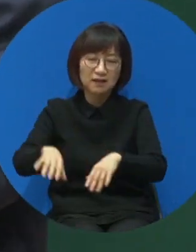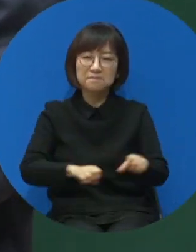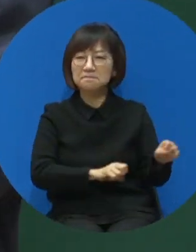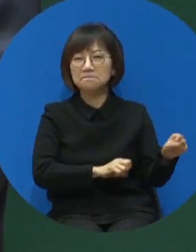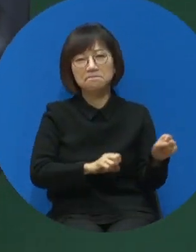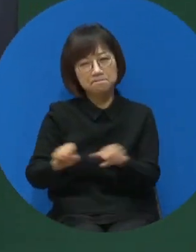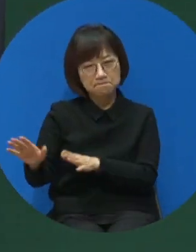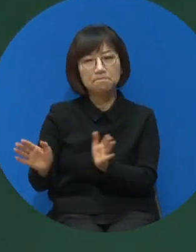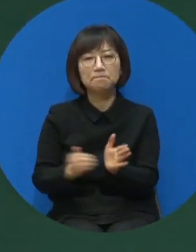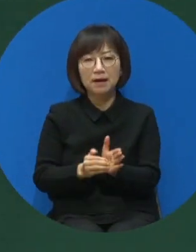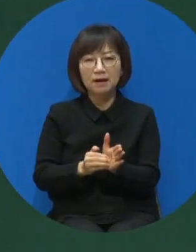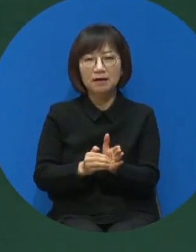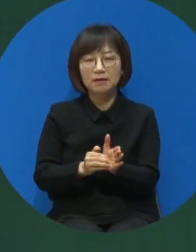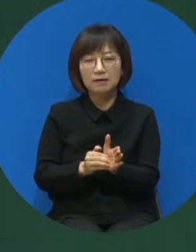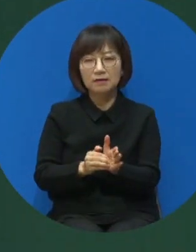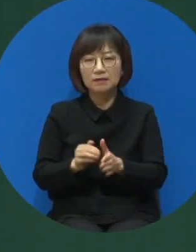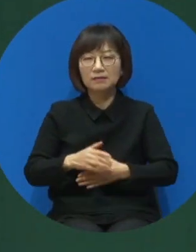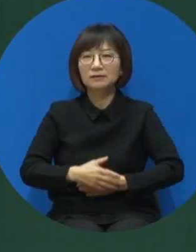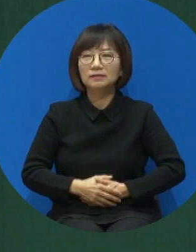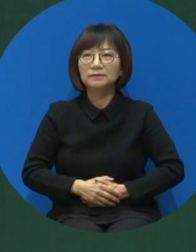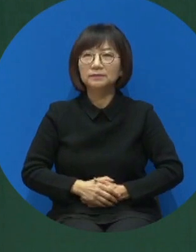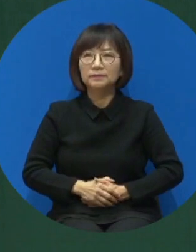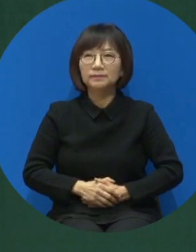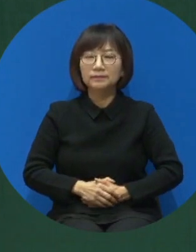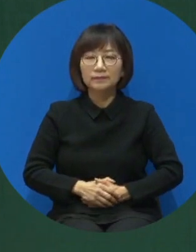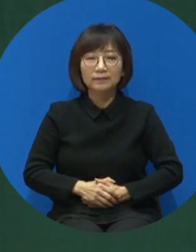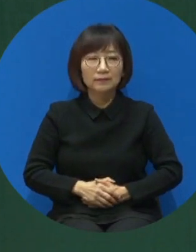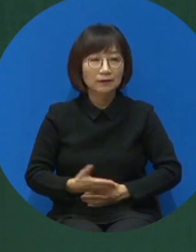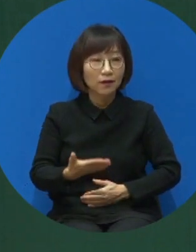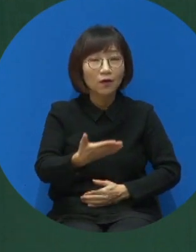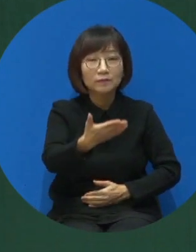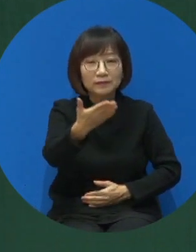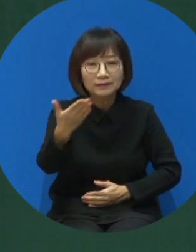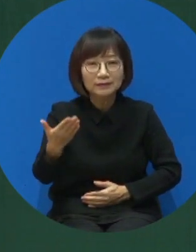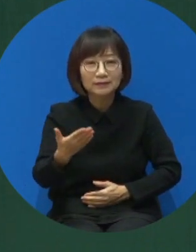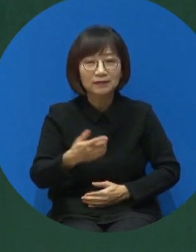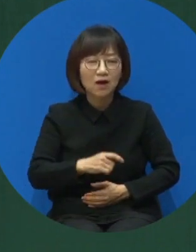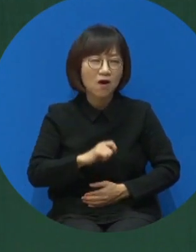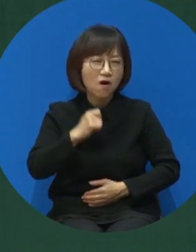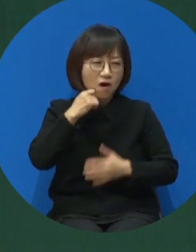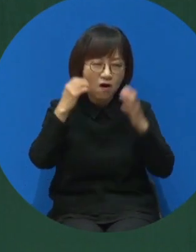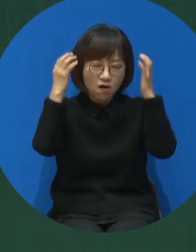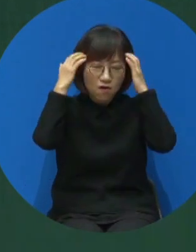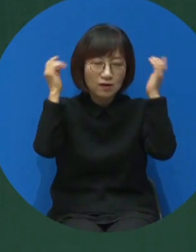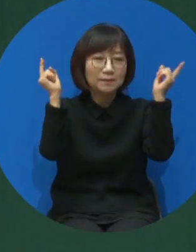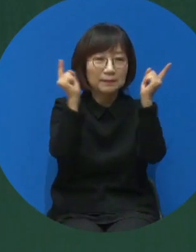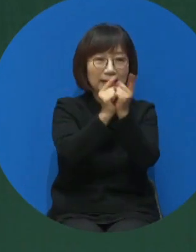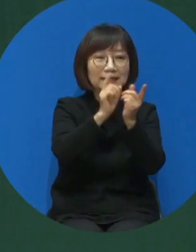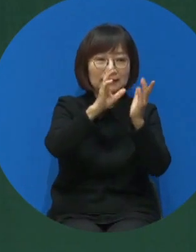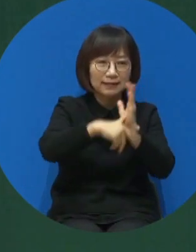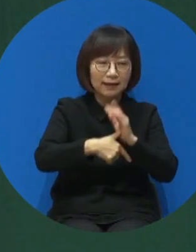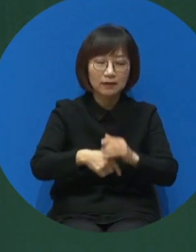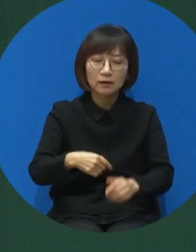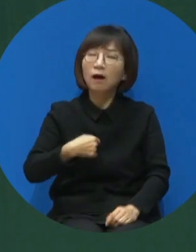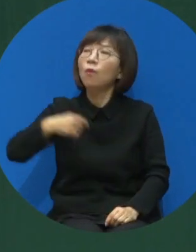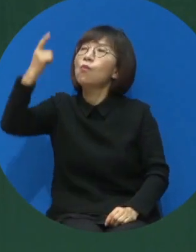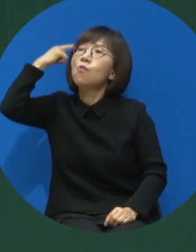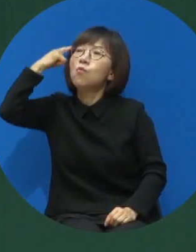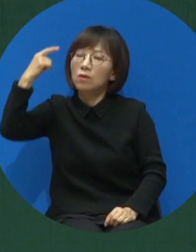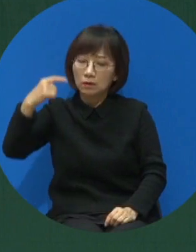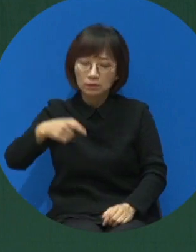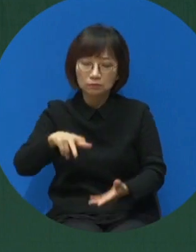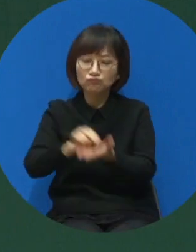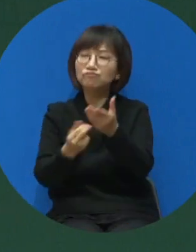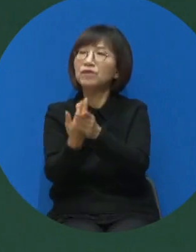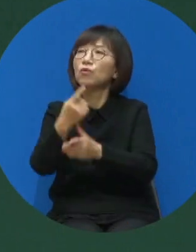es un gran barrio eso es algo muy importante en el motor y un danés de él te dicen que cuando tengan dificultades porque me